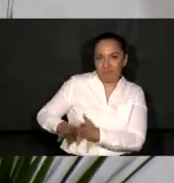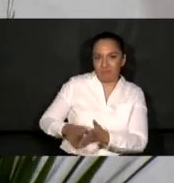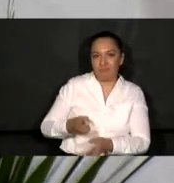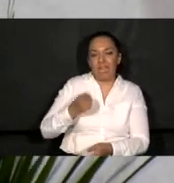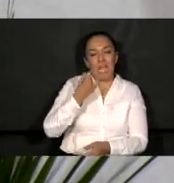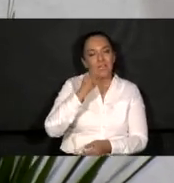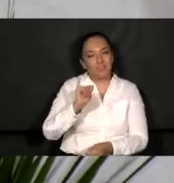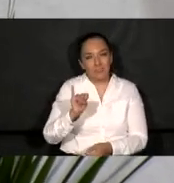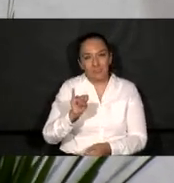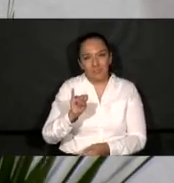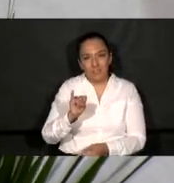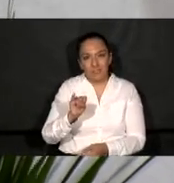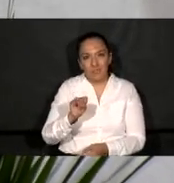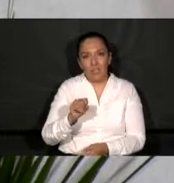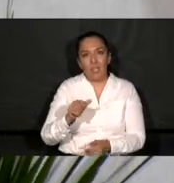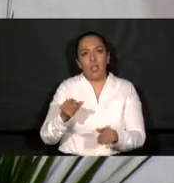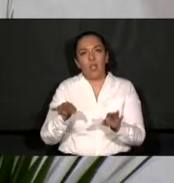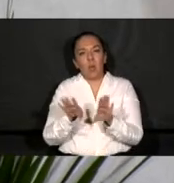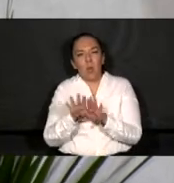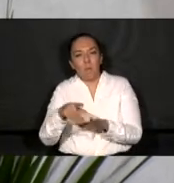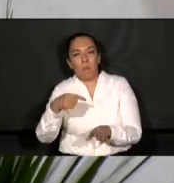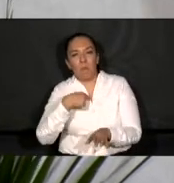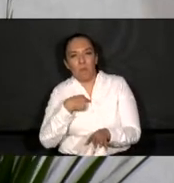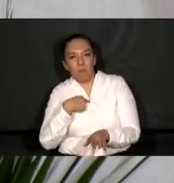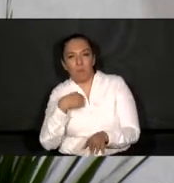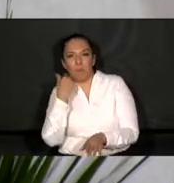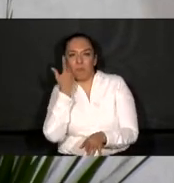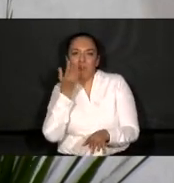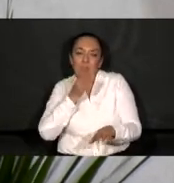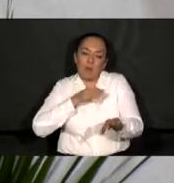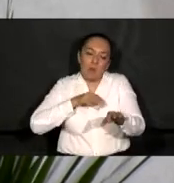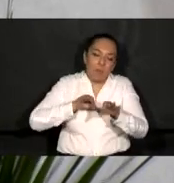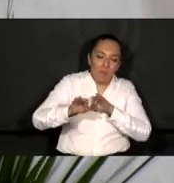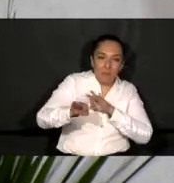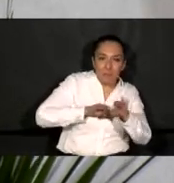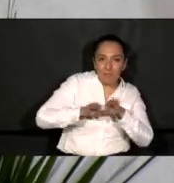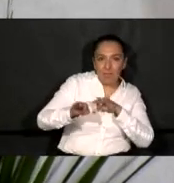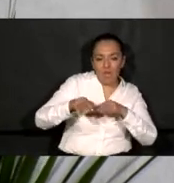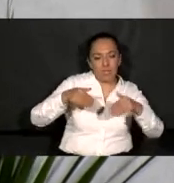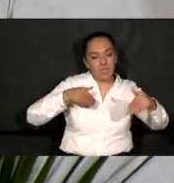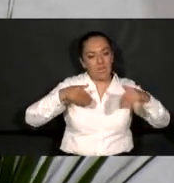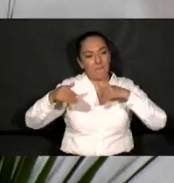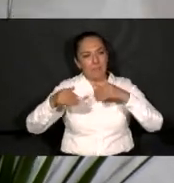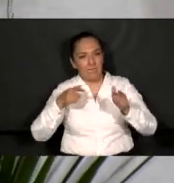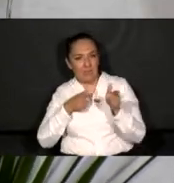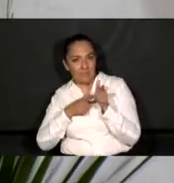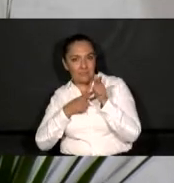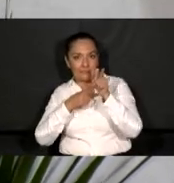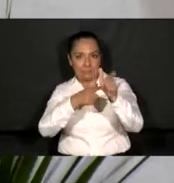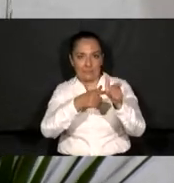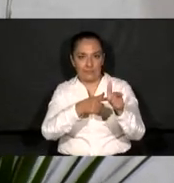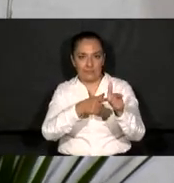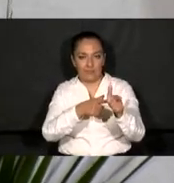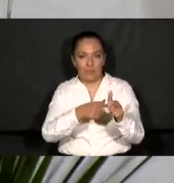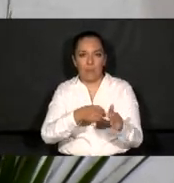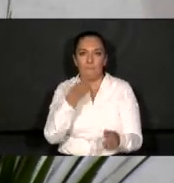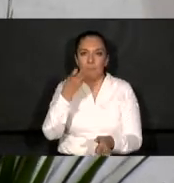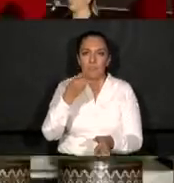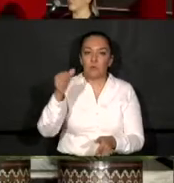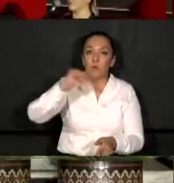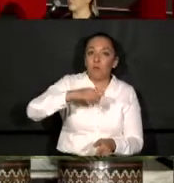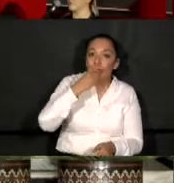así es como una servidora quiere seguir caminando a pesar de esas penurias y el abandono. Por eso hoy les digo,